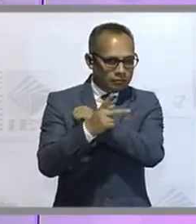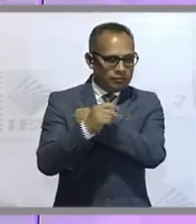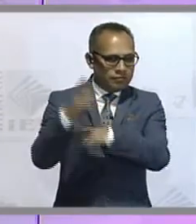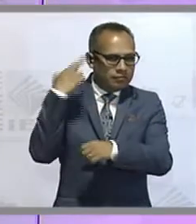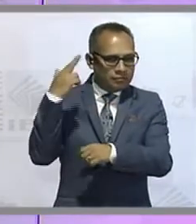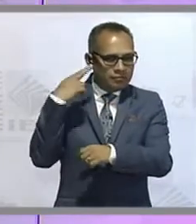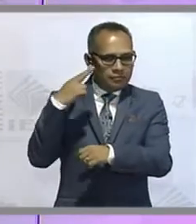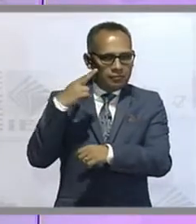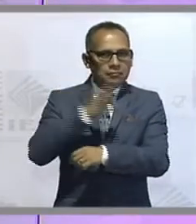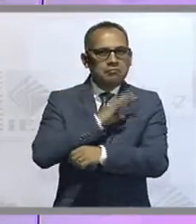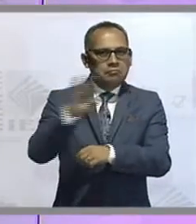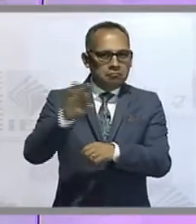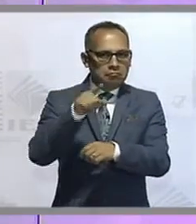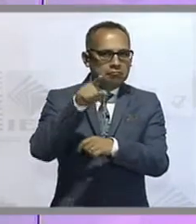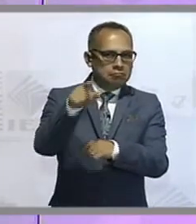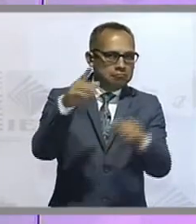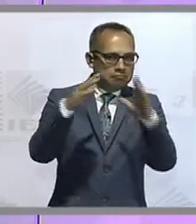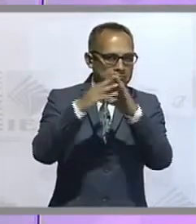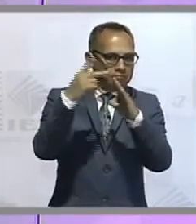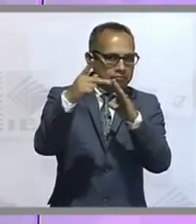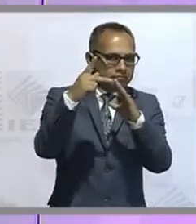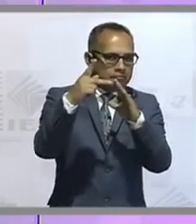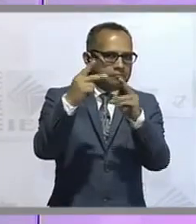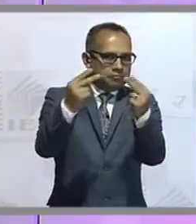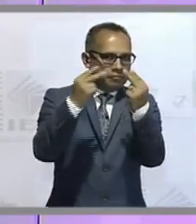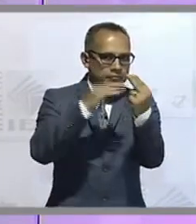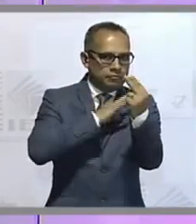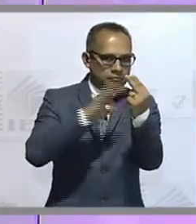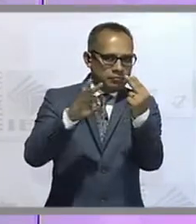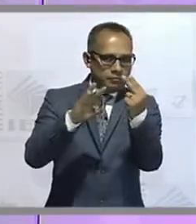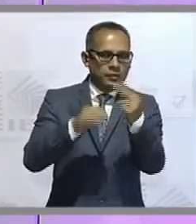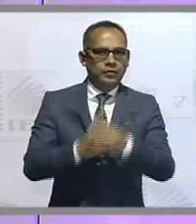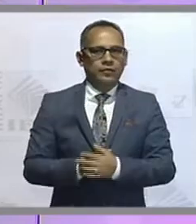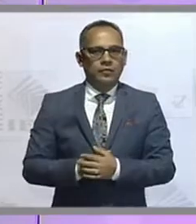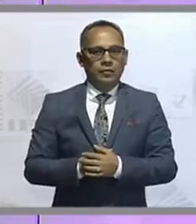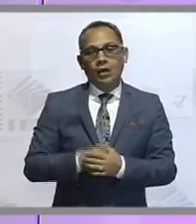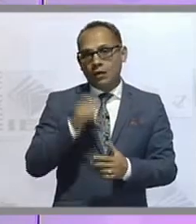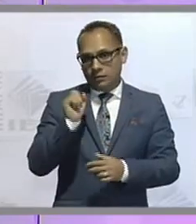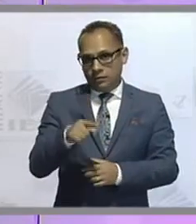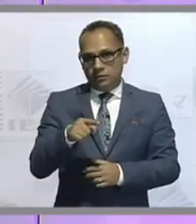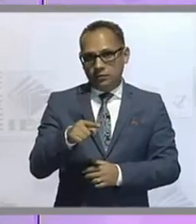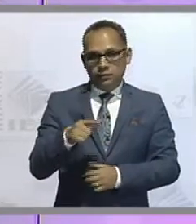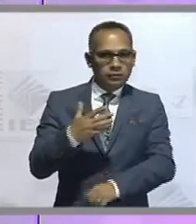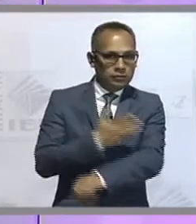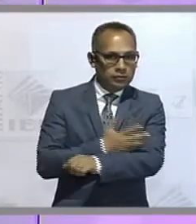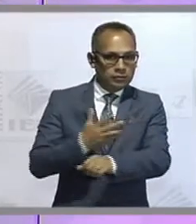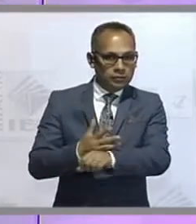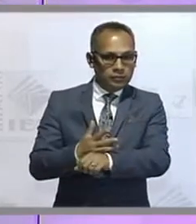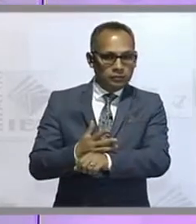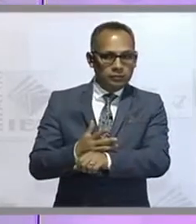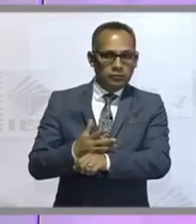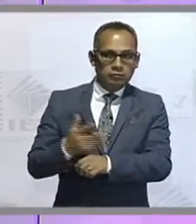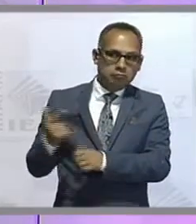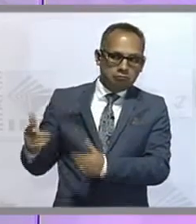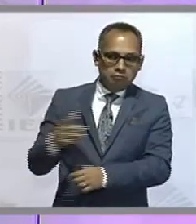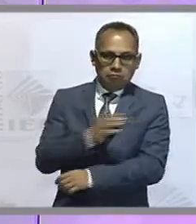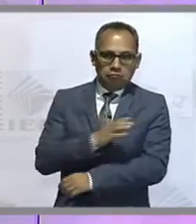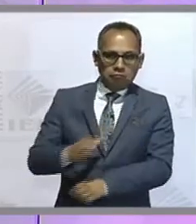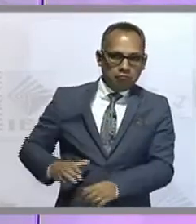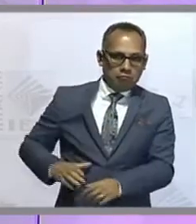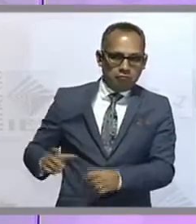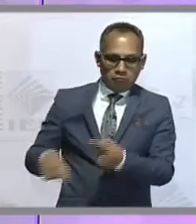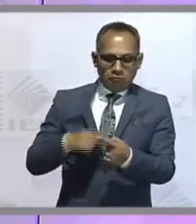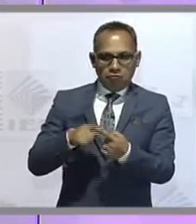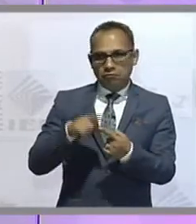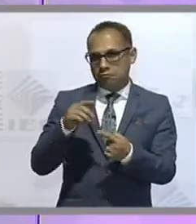medios correspondientes también agradezco y saludo a mis compañeros candidatos del partido morena la